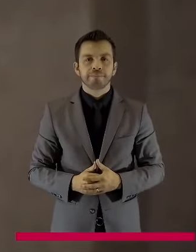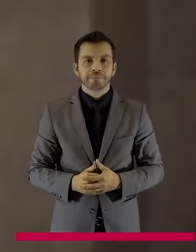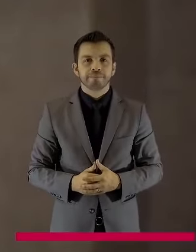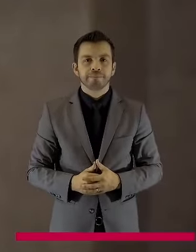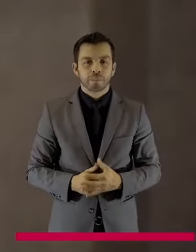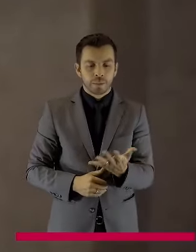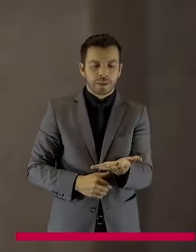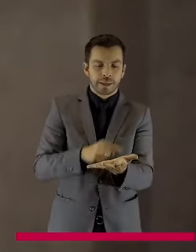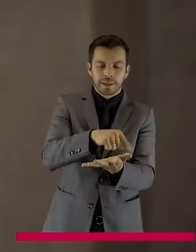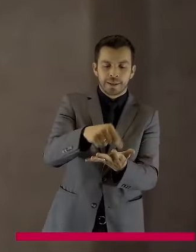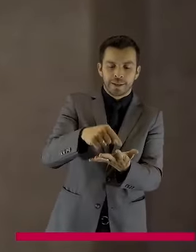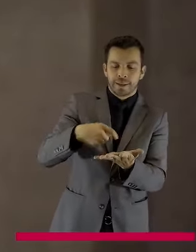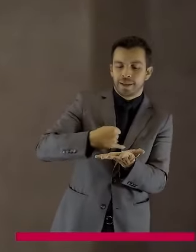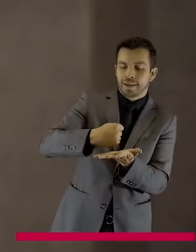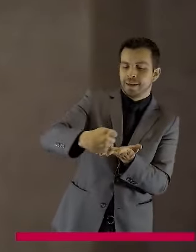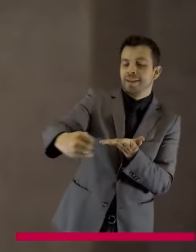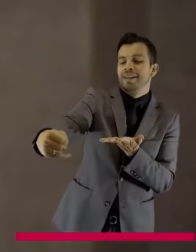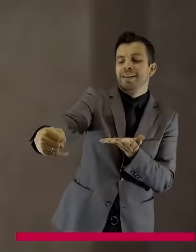La tercera línea: